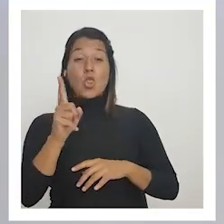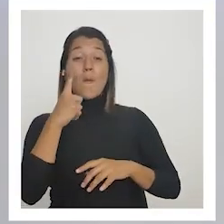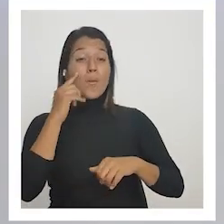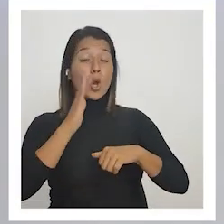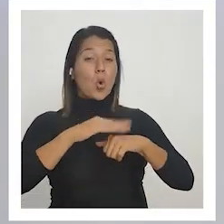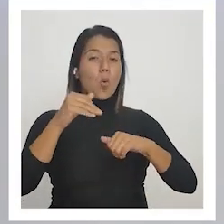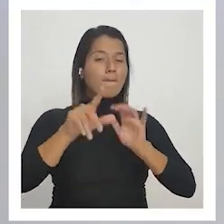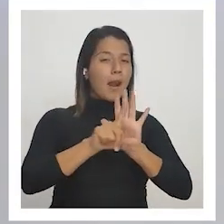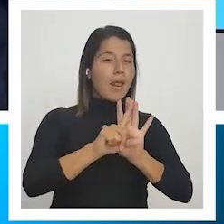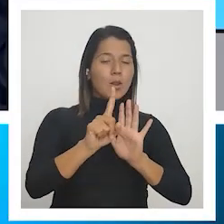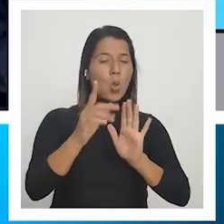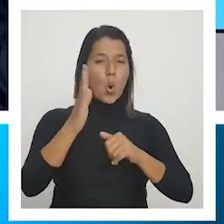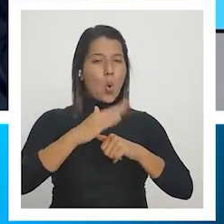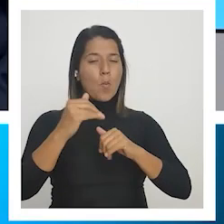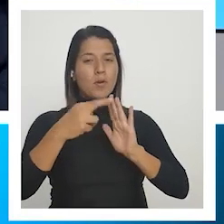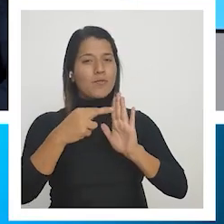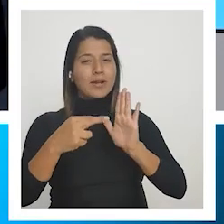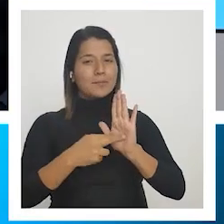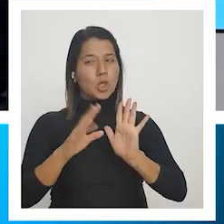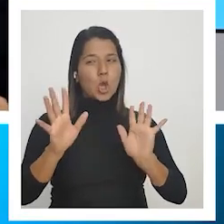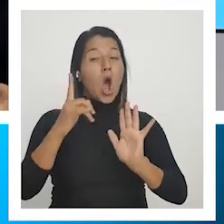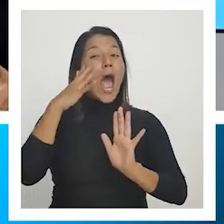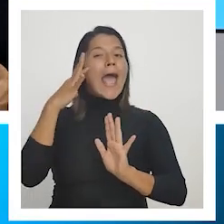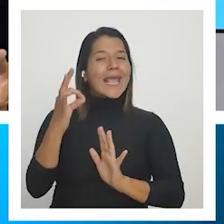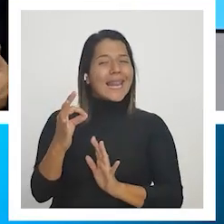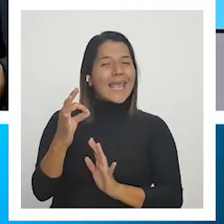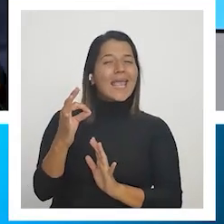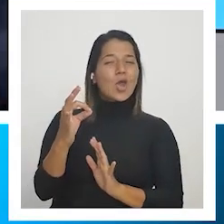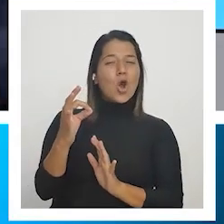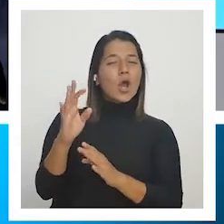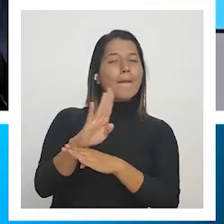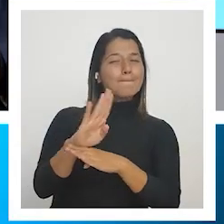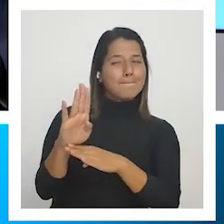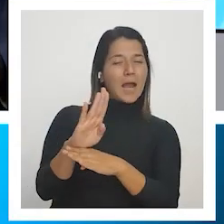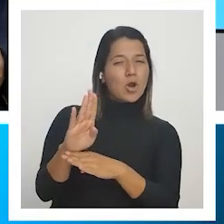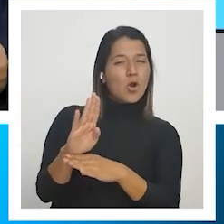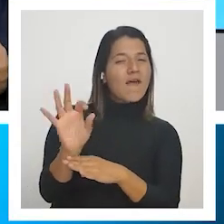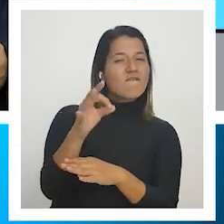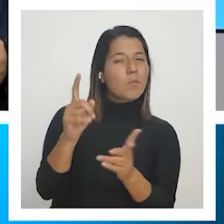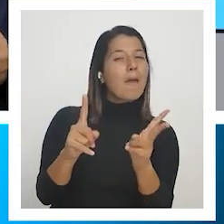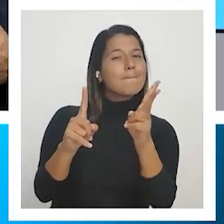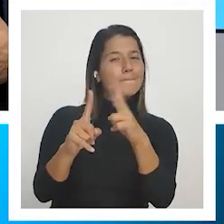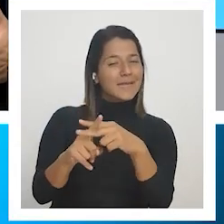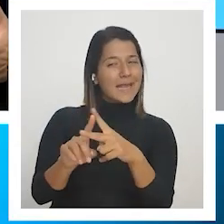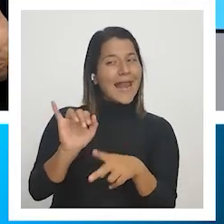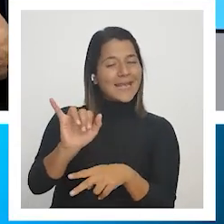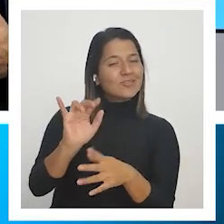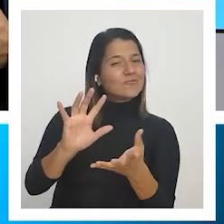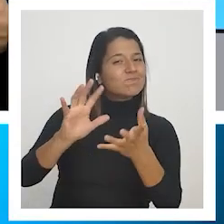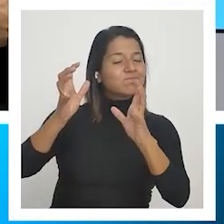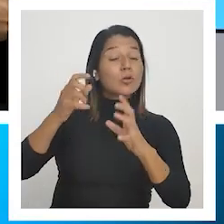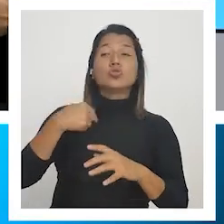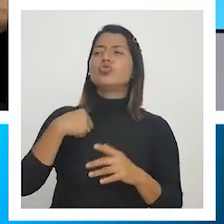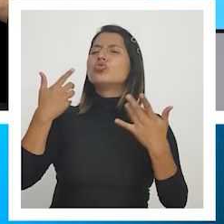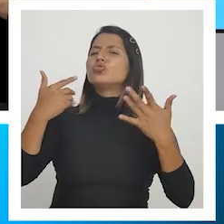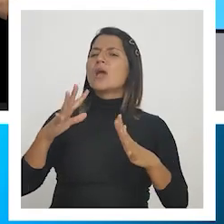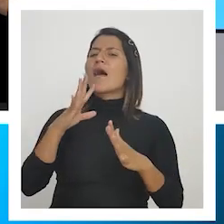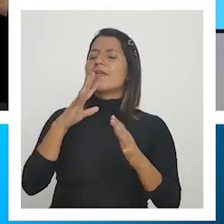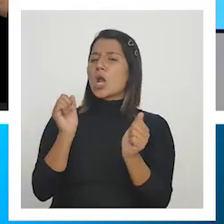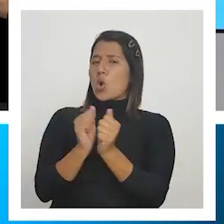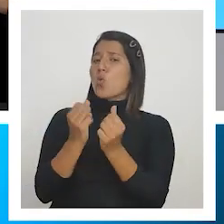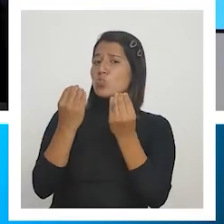en las entidades financieras. Don Luis, yo he conversado con muchos emprendedores y me han hablado de